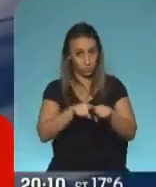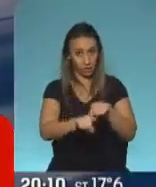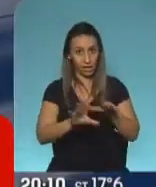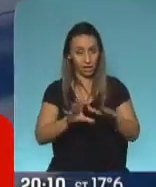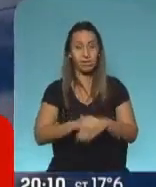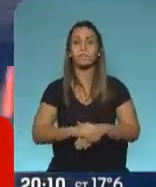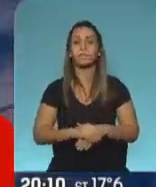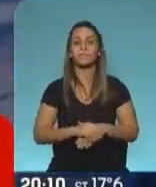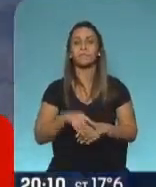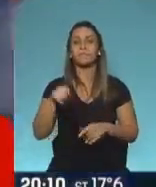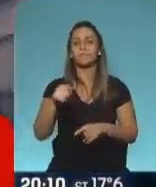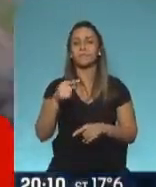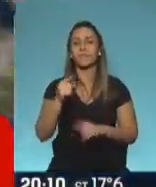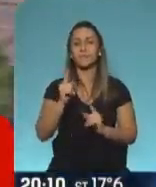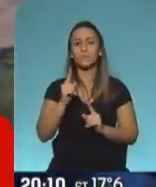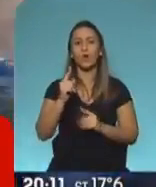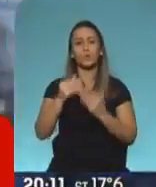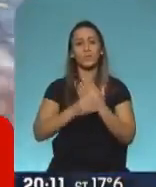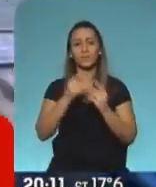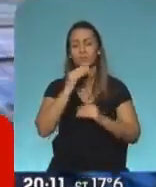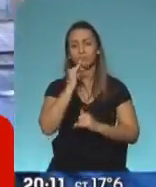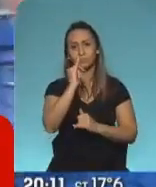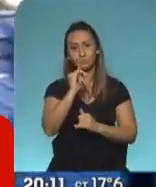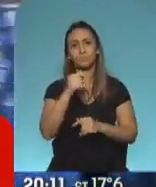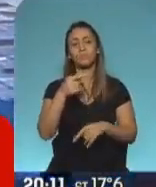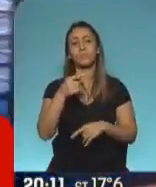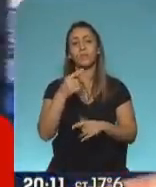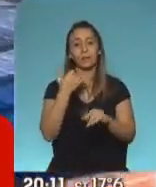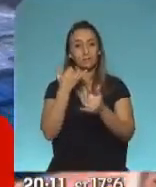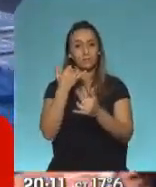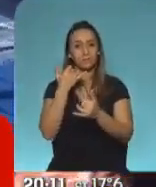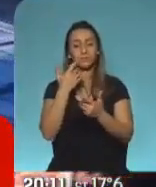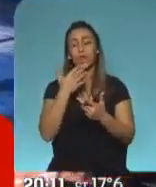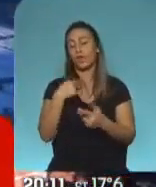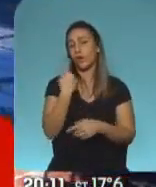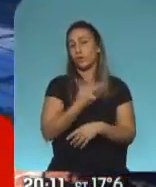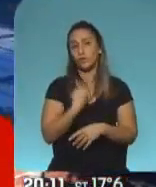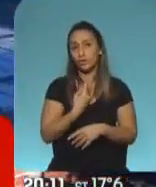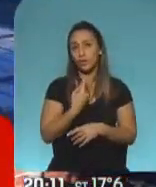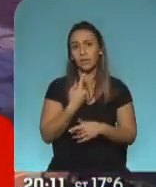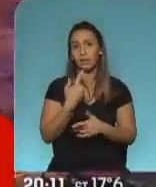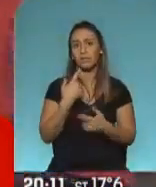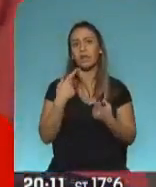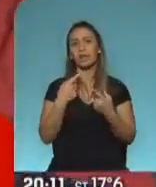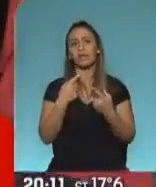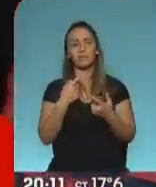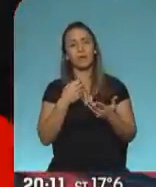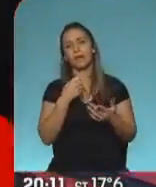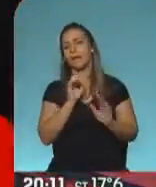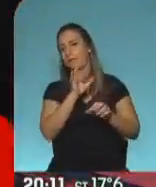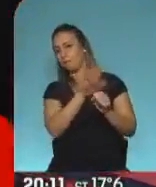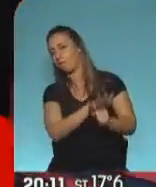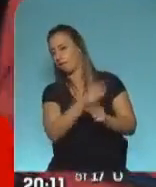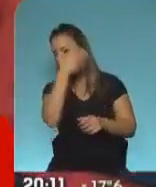En estos momentos la sociedad tiene que saber y entender qué es lo que estamos haciendo. Nosotros no podemos pelearnos con la realidad y no